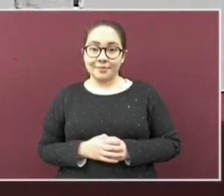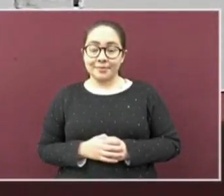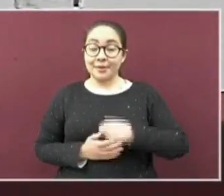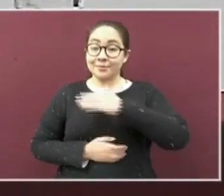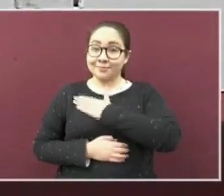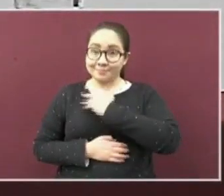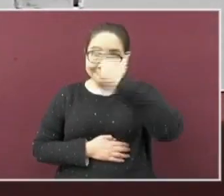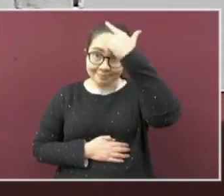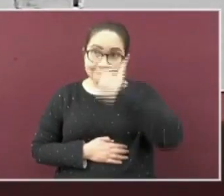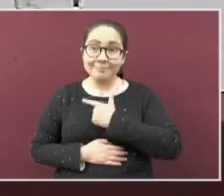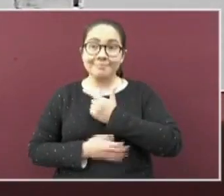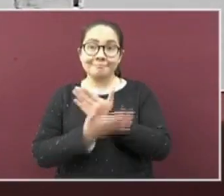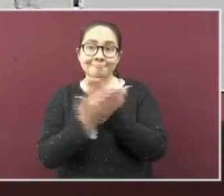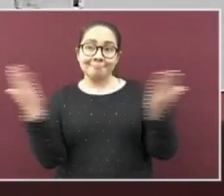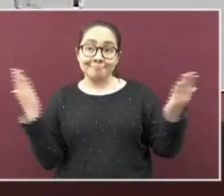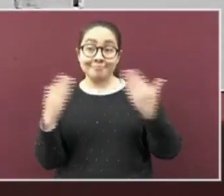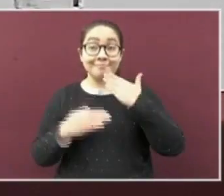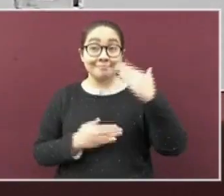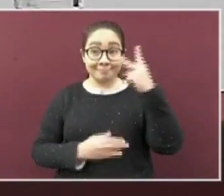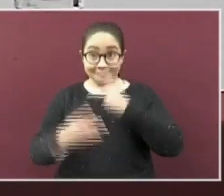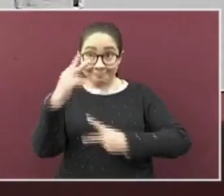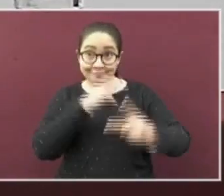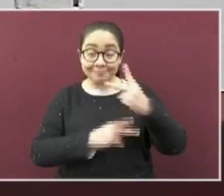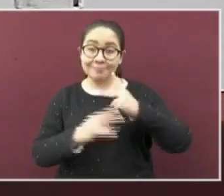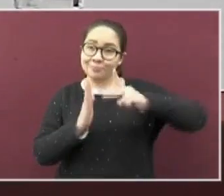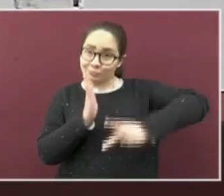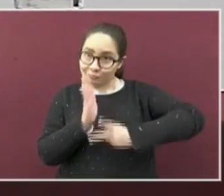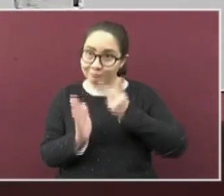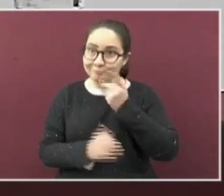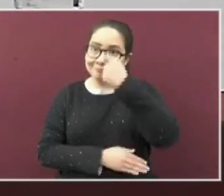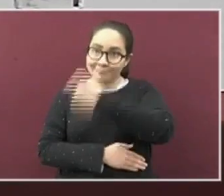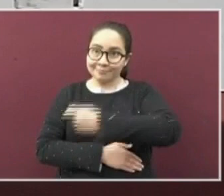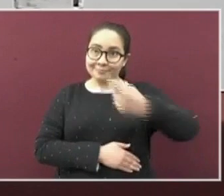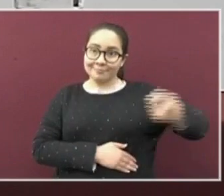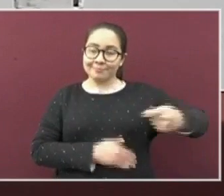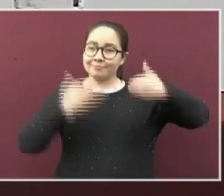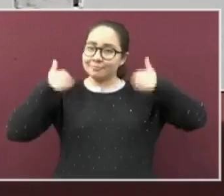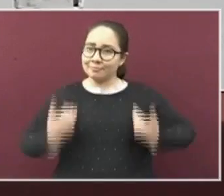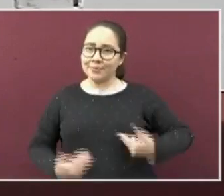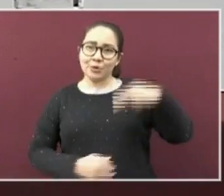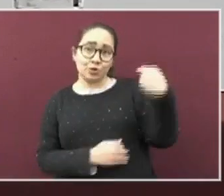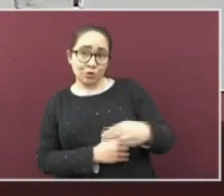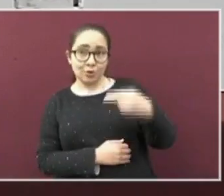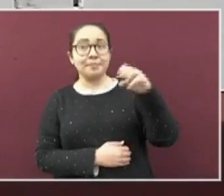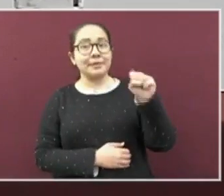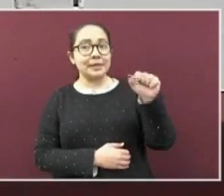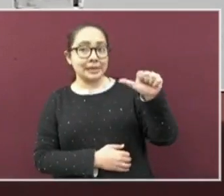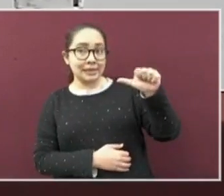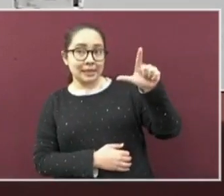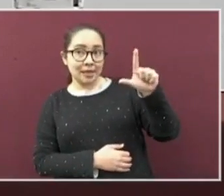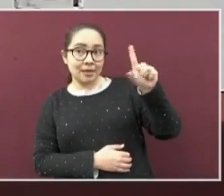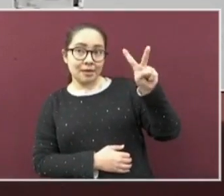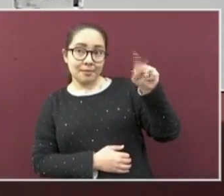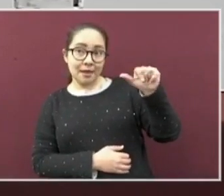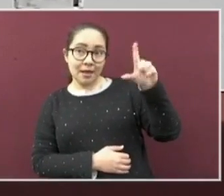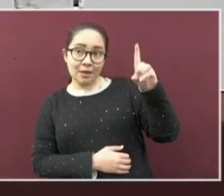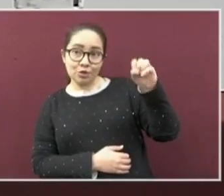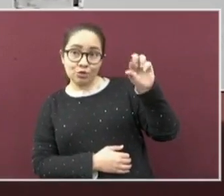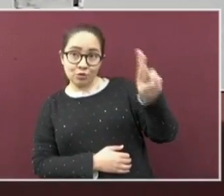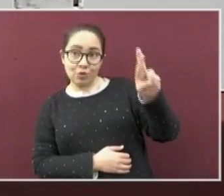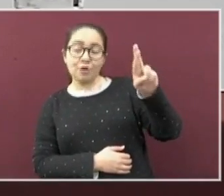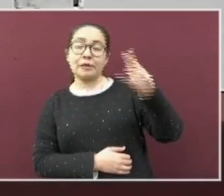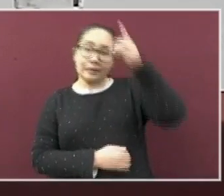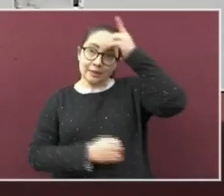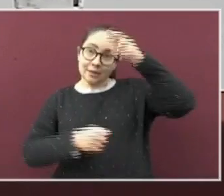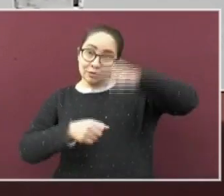Muy buenas noches, sean bienvenidos. Nuevamente les saluda su servidor, el doctor Salvador Beristain Hernández, director de